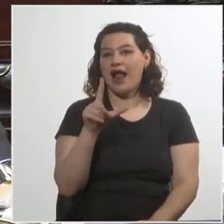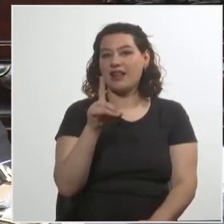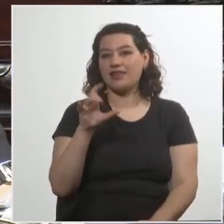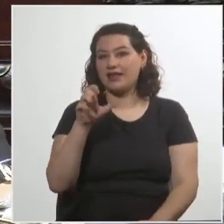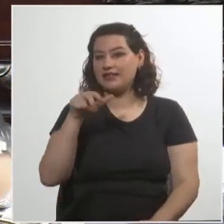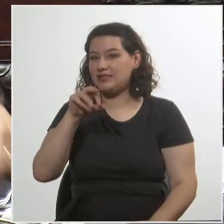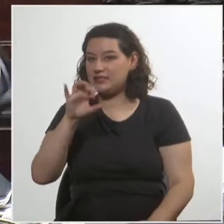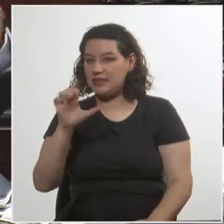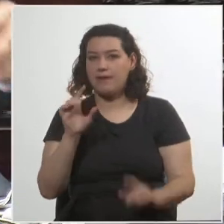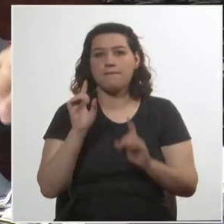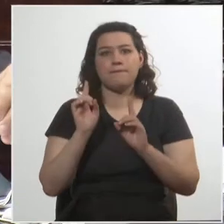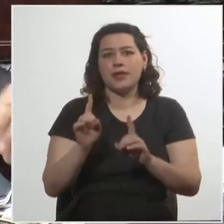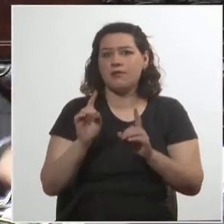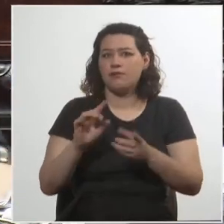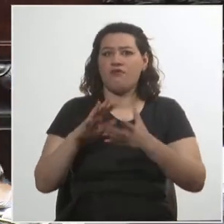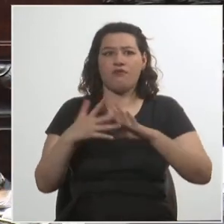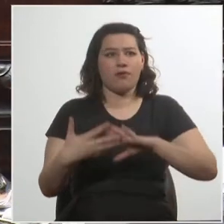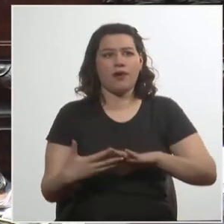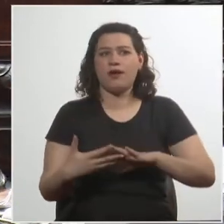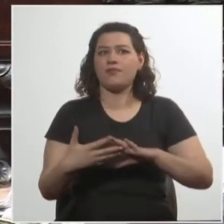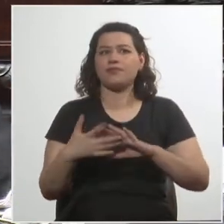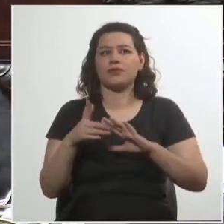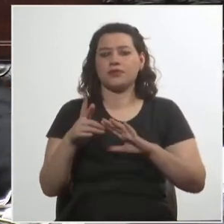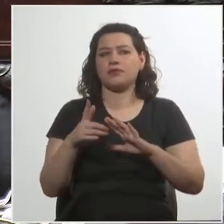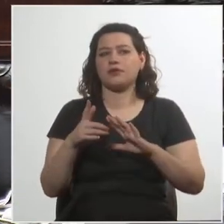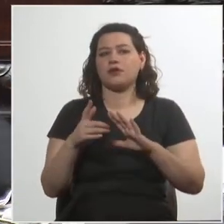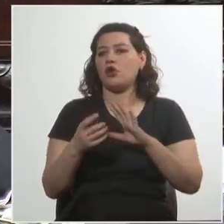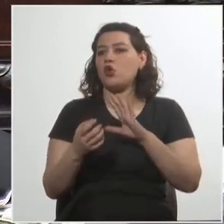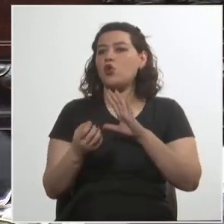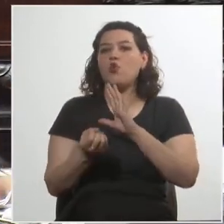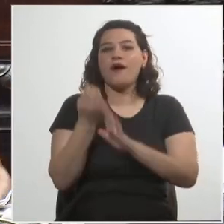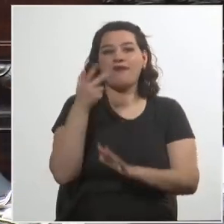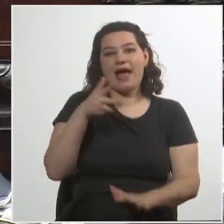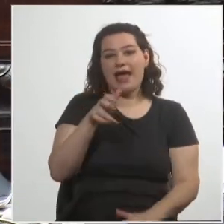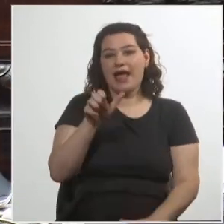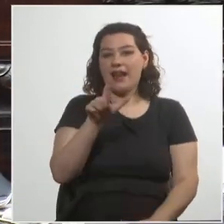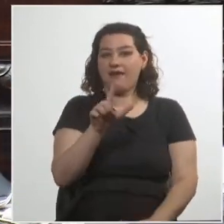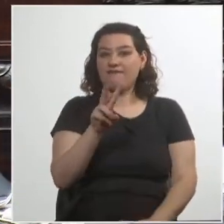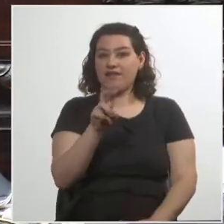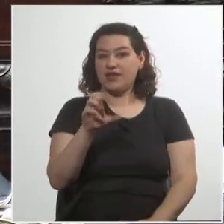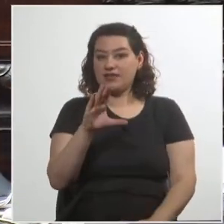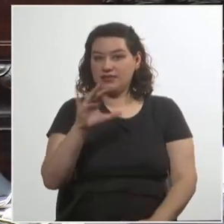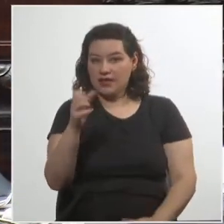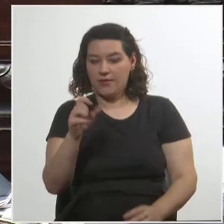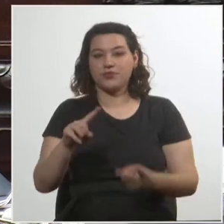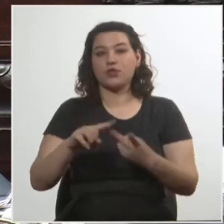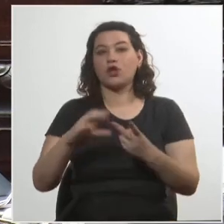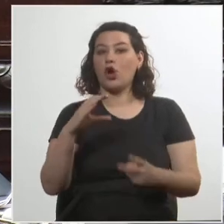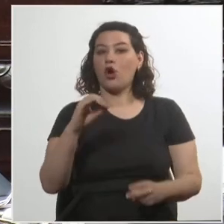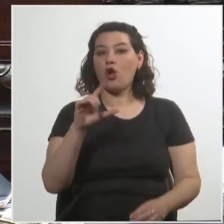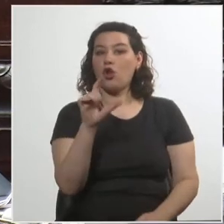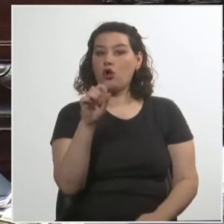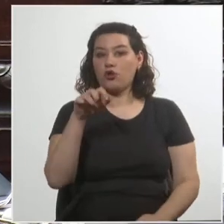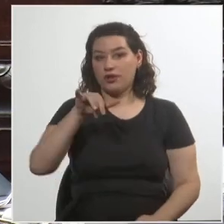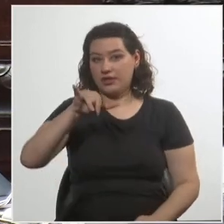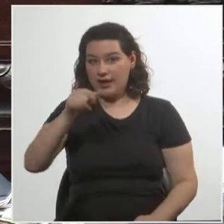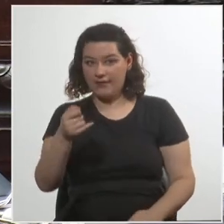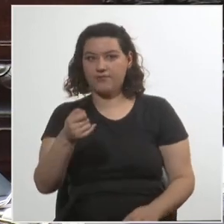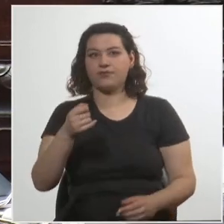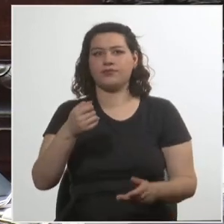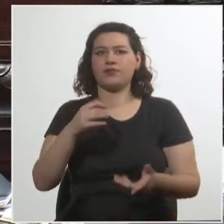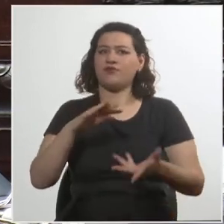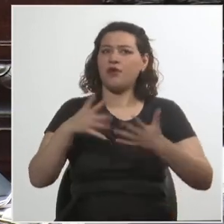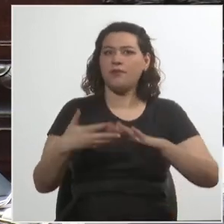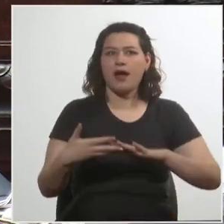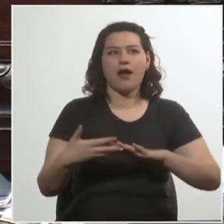que decía da Silva la la helvética el loevalesia y en colonia valdense a ver estamos hablando de un